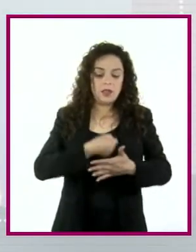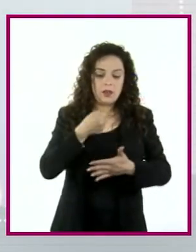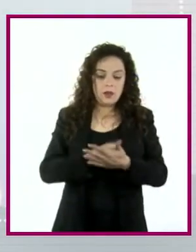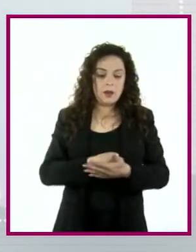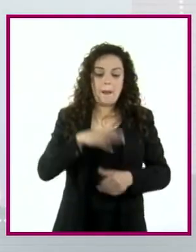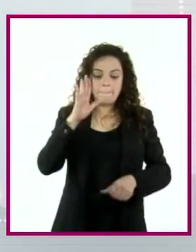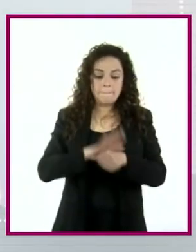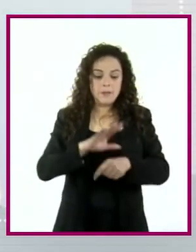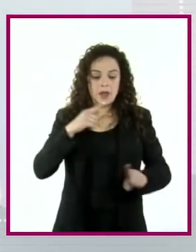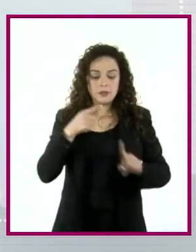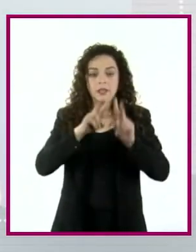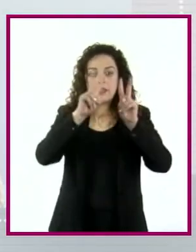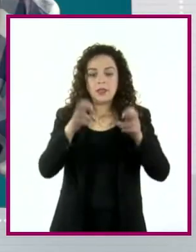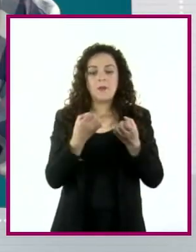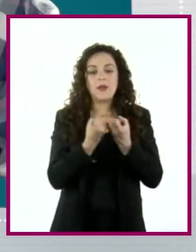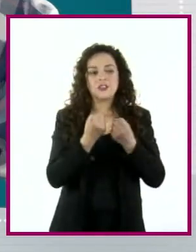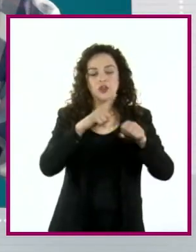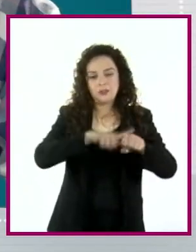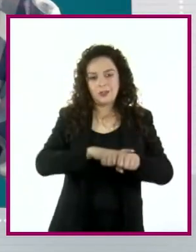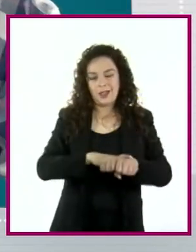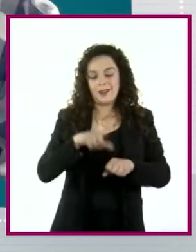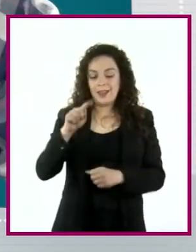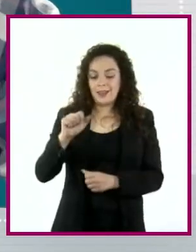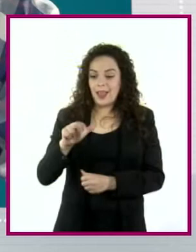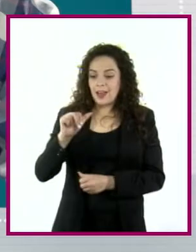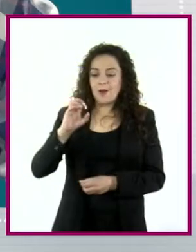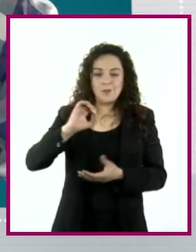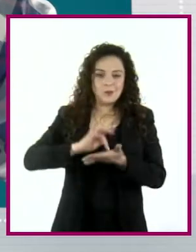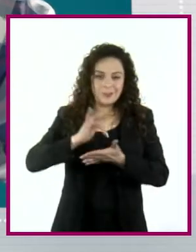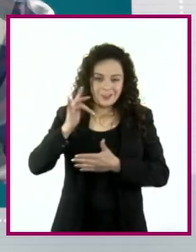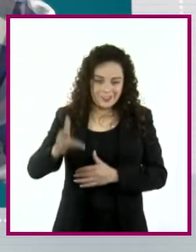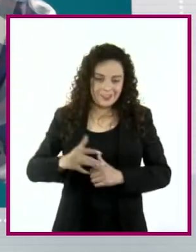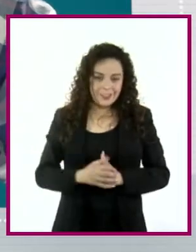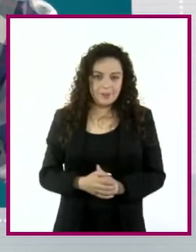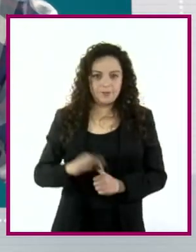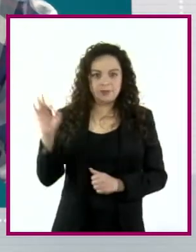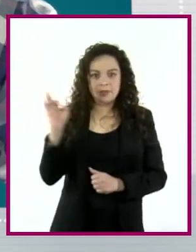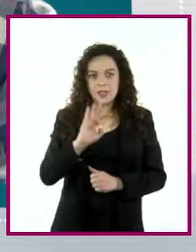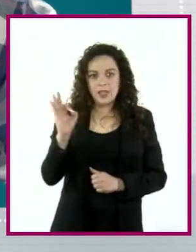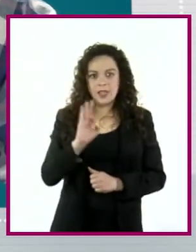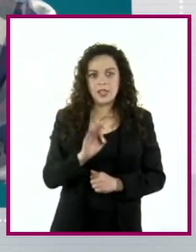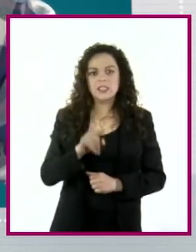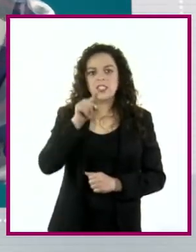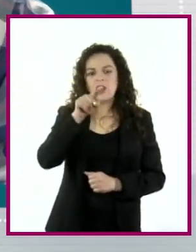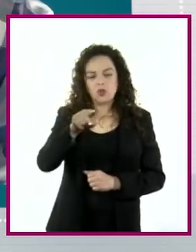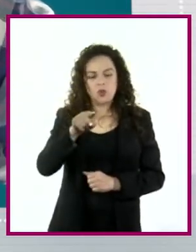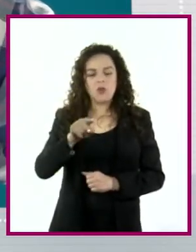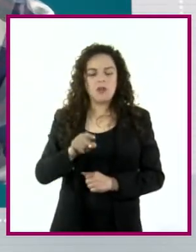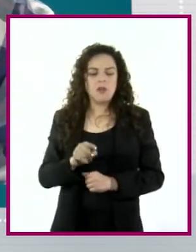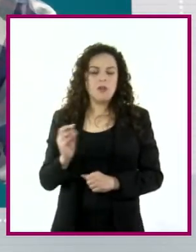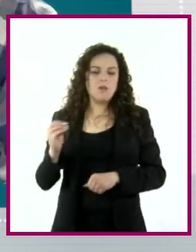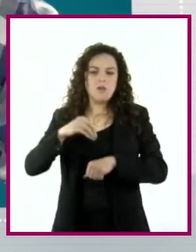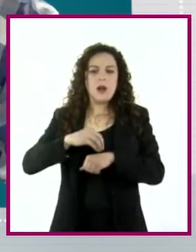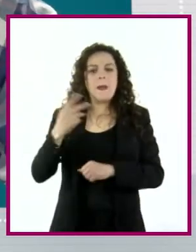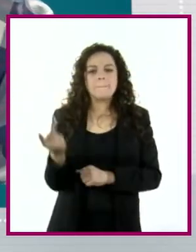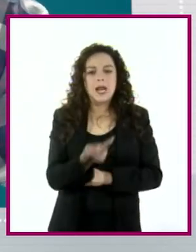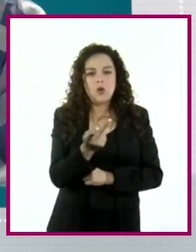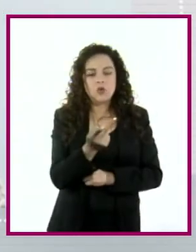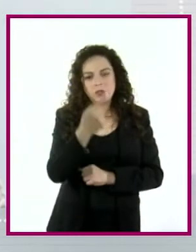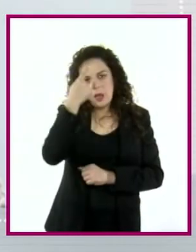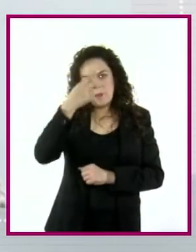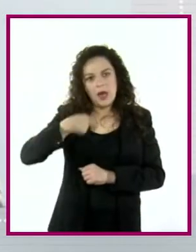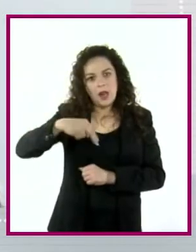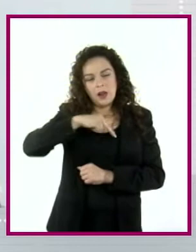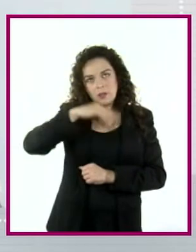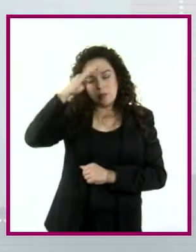social. Tania, gracias por acompañarnos. Si tuvieras que dejar una pregunta al aire para que nosotros la meditemos, ¿cuál